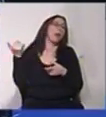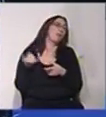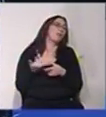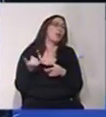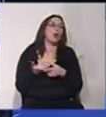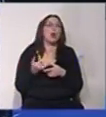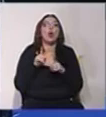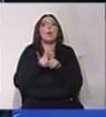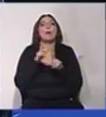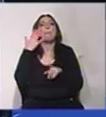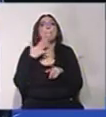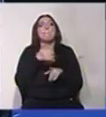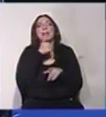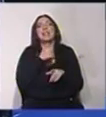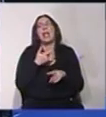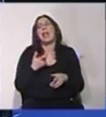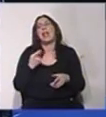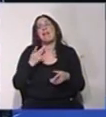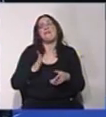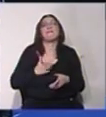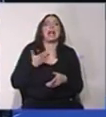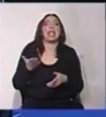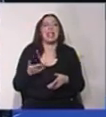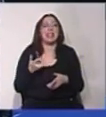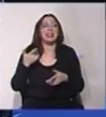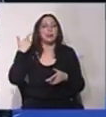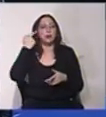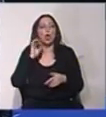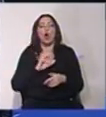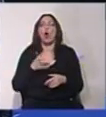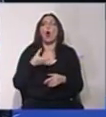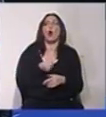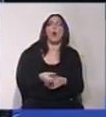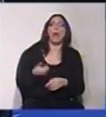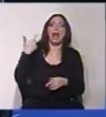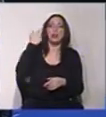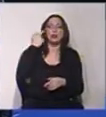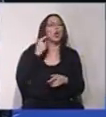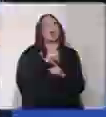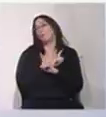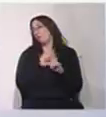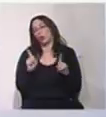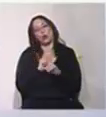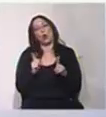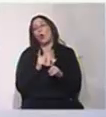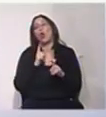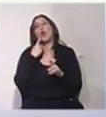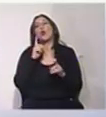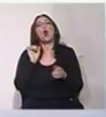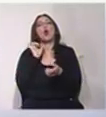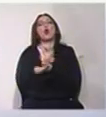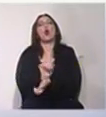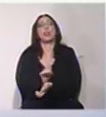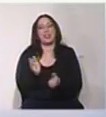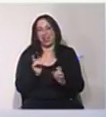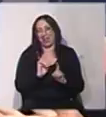los mitos, es de valientes, claro. es de cobarde. No es ni de valiente ni de cobarde. Y no condenar, ¿no? Pero no ¿cómo condenar. Vos que tenés